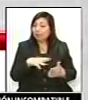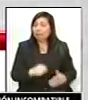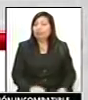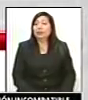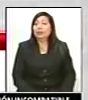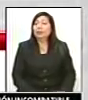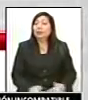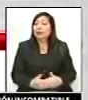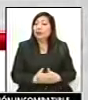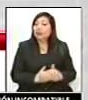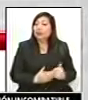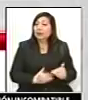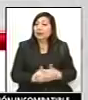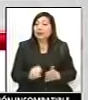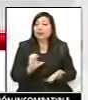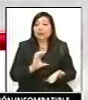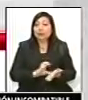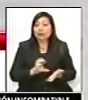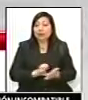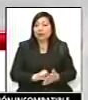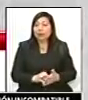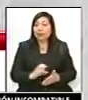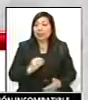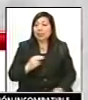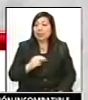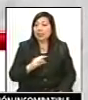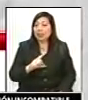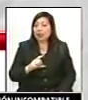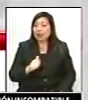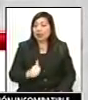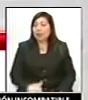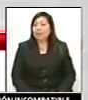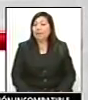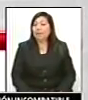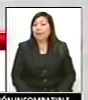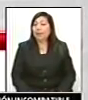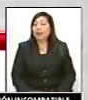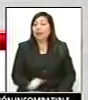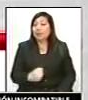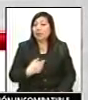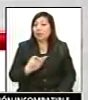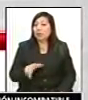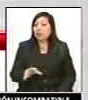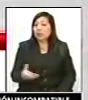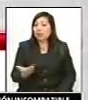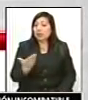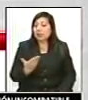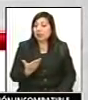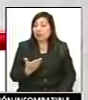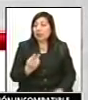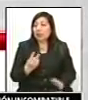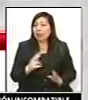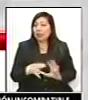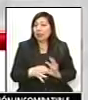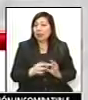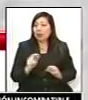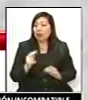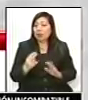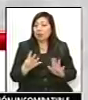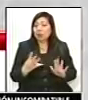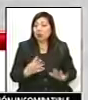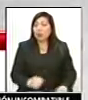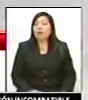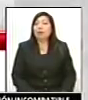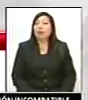la construcción de la central hidroeléctrica Chaya, presenta así su solicitud el 7 de agosto del